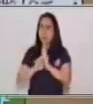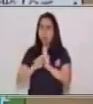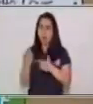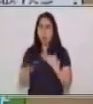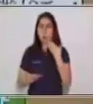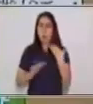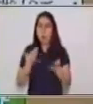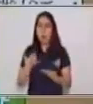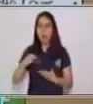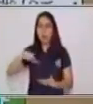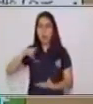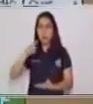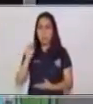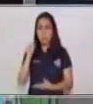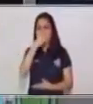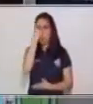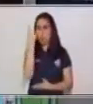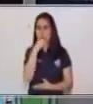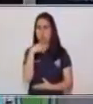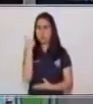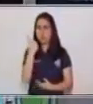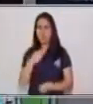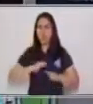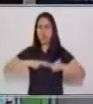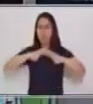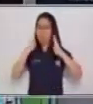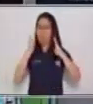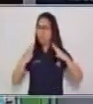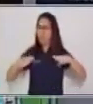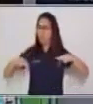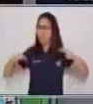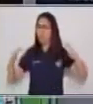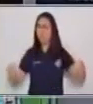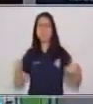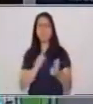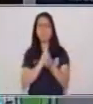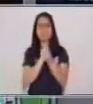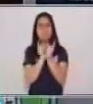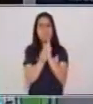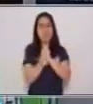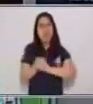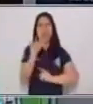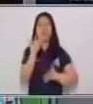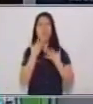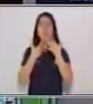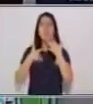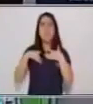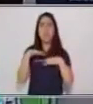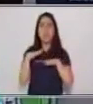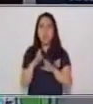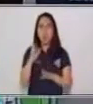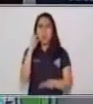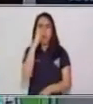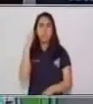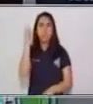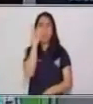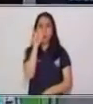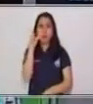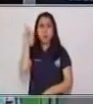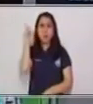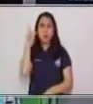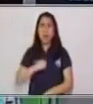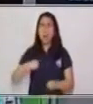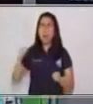Las montañas circundantes se vuelven púrpura y lila. La luna luminosa está anclada a merced del